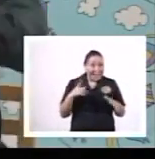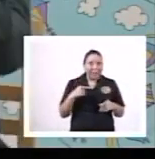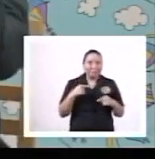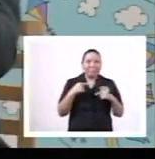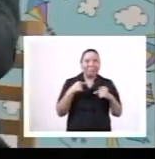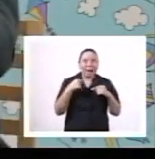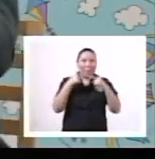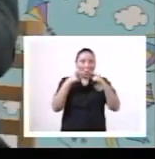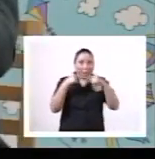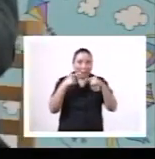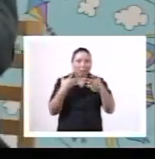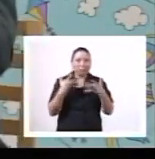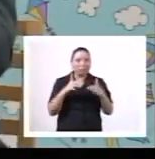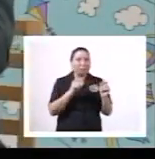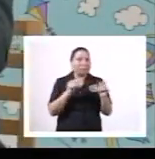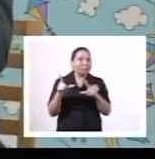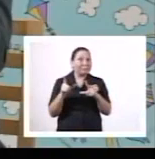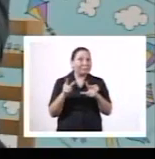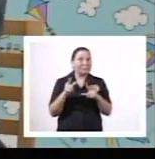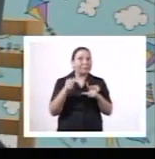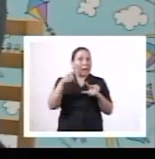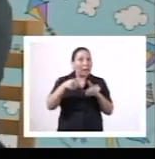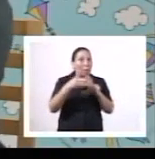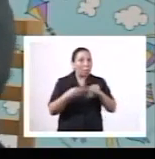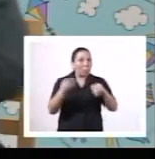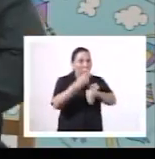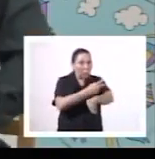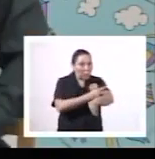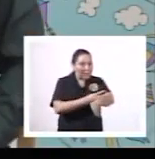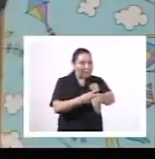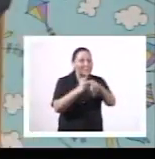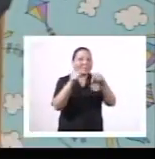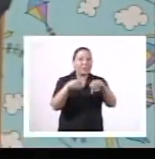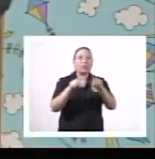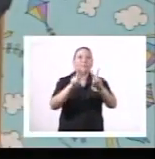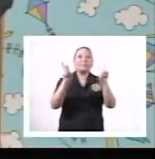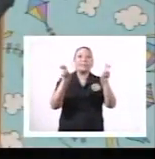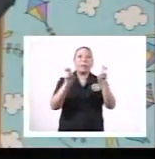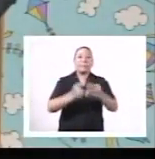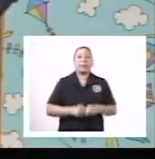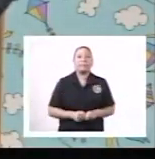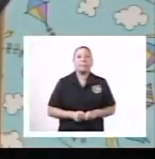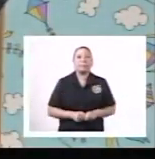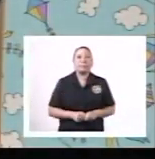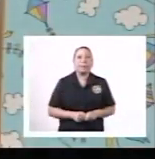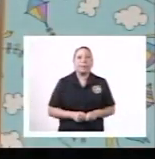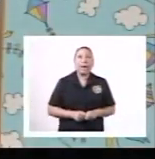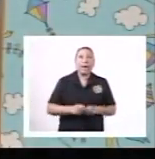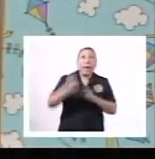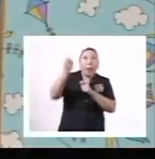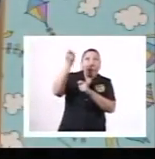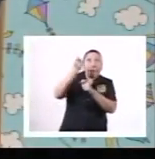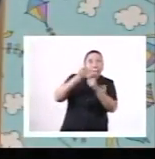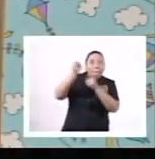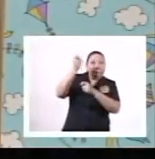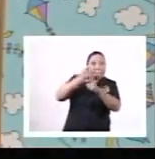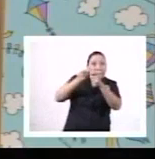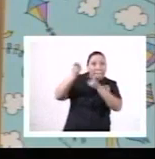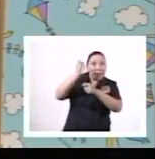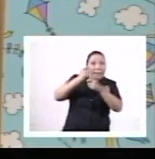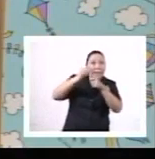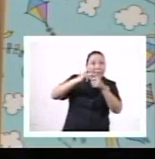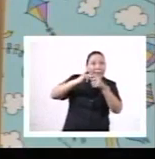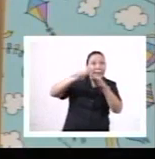preparada y lista para el cuento, que se llama El barrilete mensajero. Y